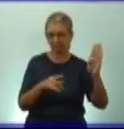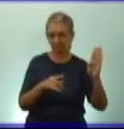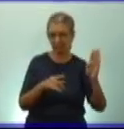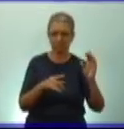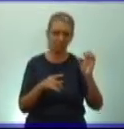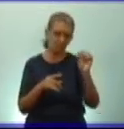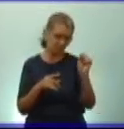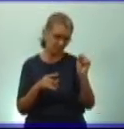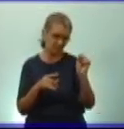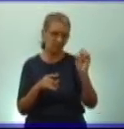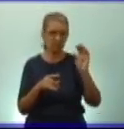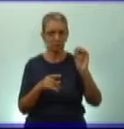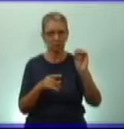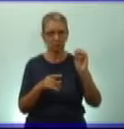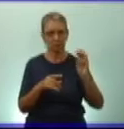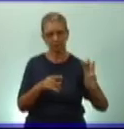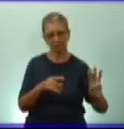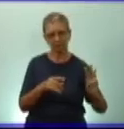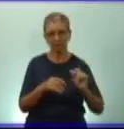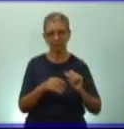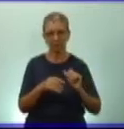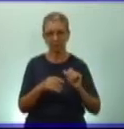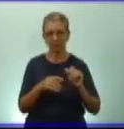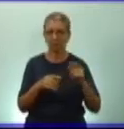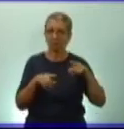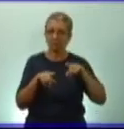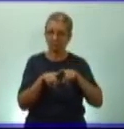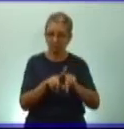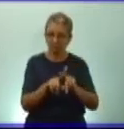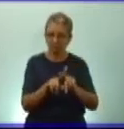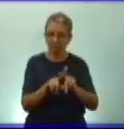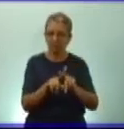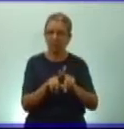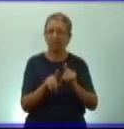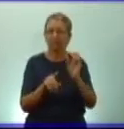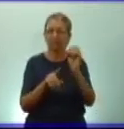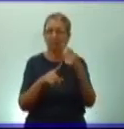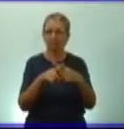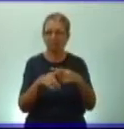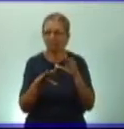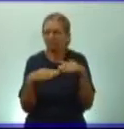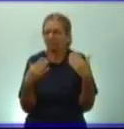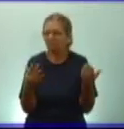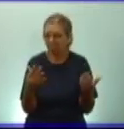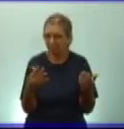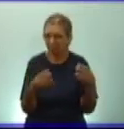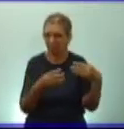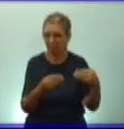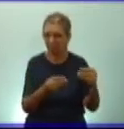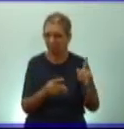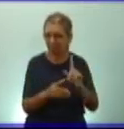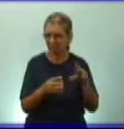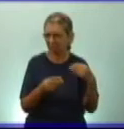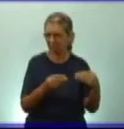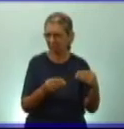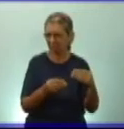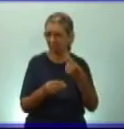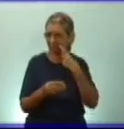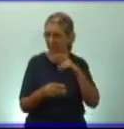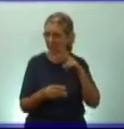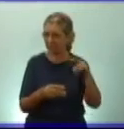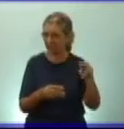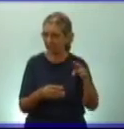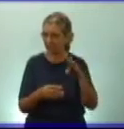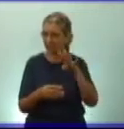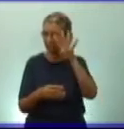SO3. El elemento que acompaña al oxígeno, ¿es un elemento metálico o no metálico? Pueden buscarlo en su tabla